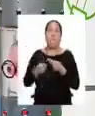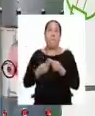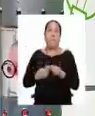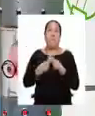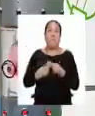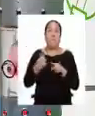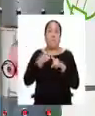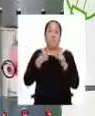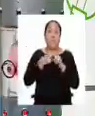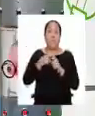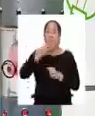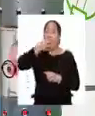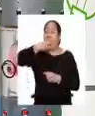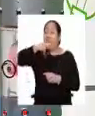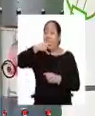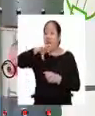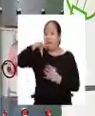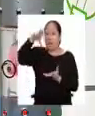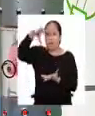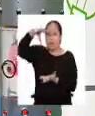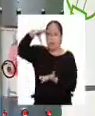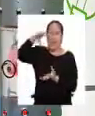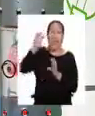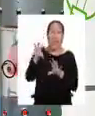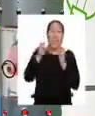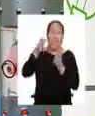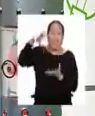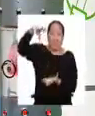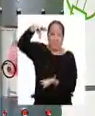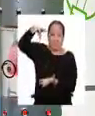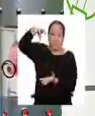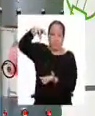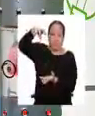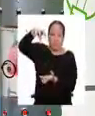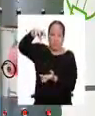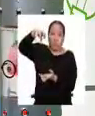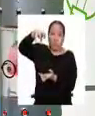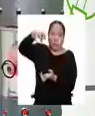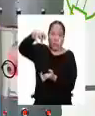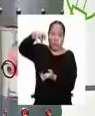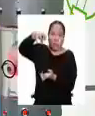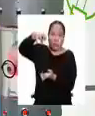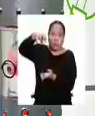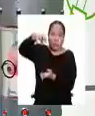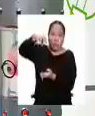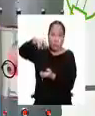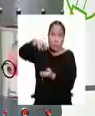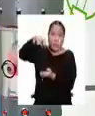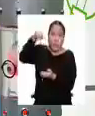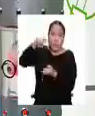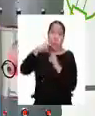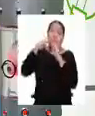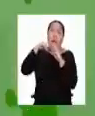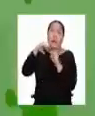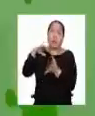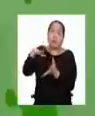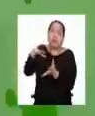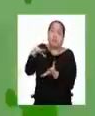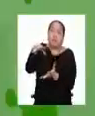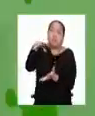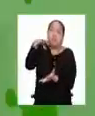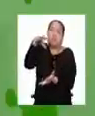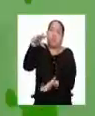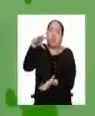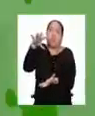Así es, por el calentamiento global, el hielo de zonas cercanas a los polos se derrite y eso hace que el nivel del océano se eleve.